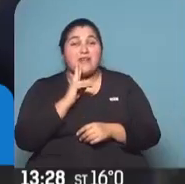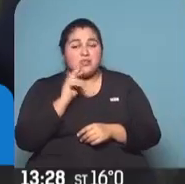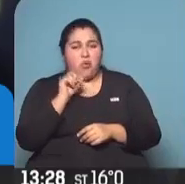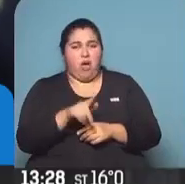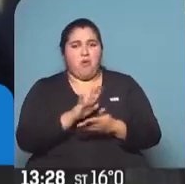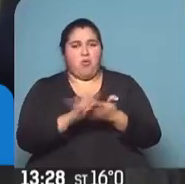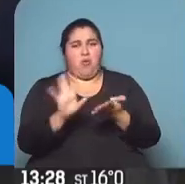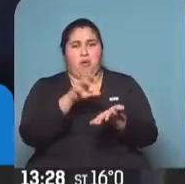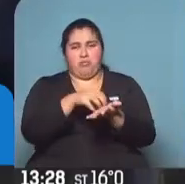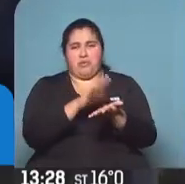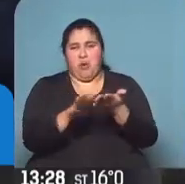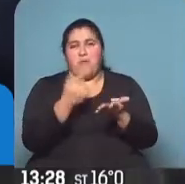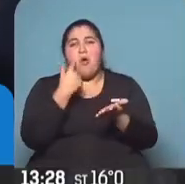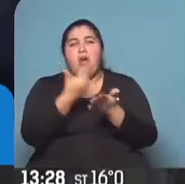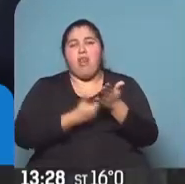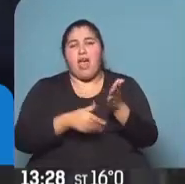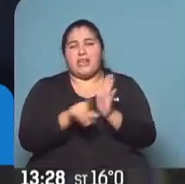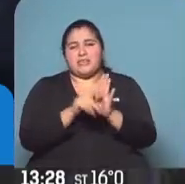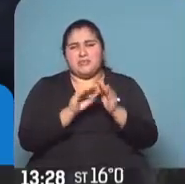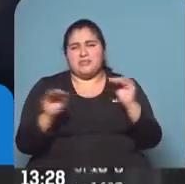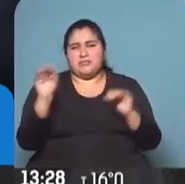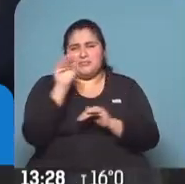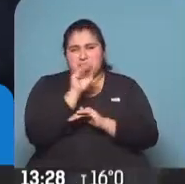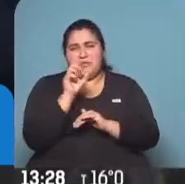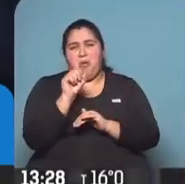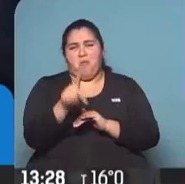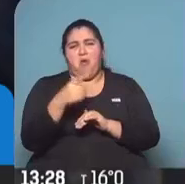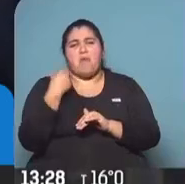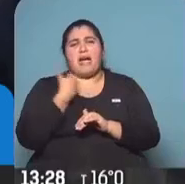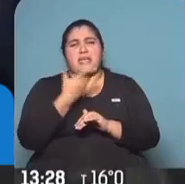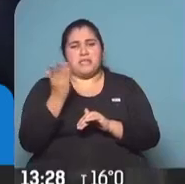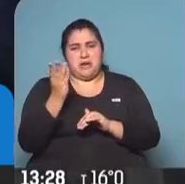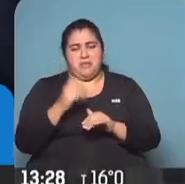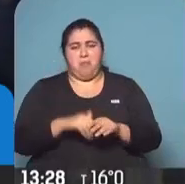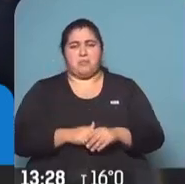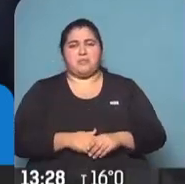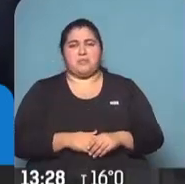poder ejecutivo nacional al grado máximo pero que esté el cosmos